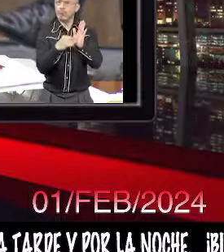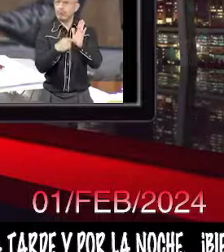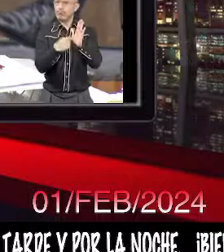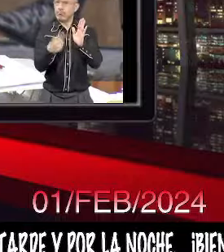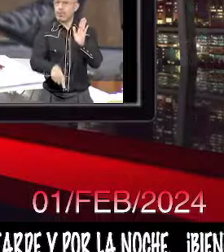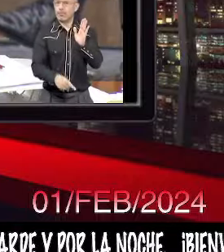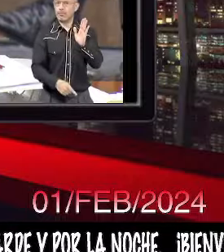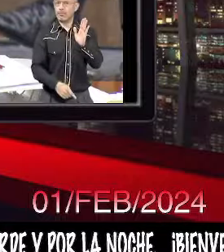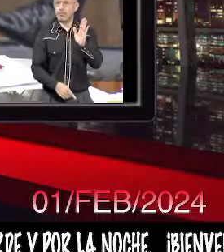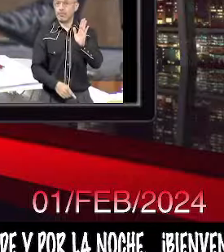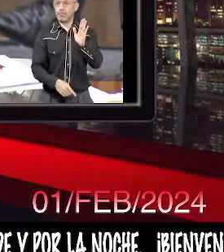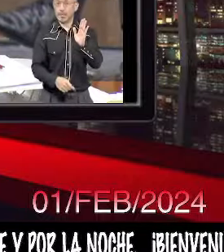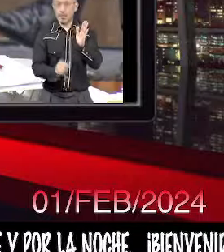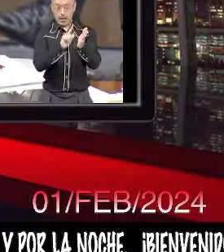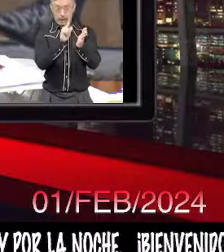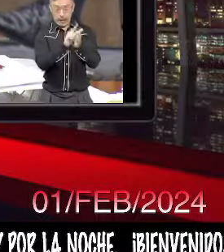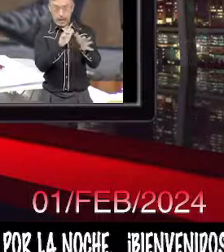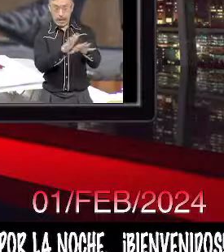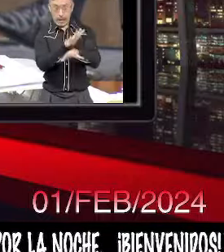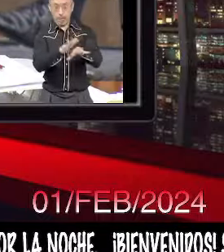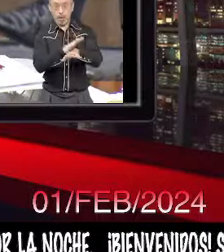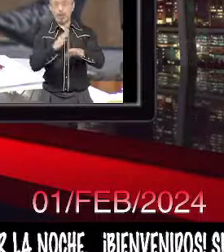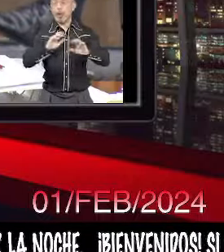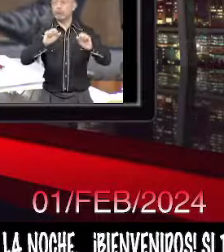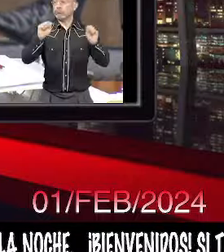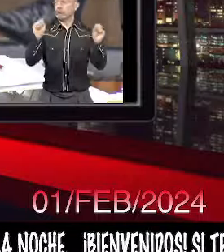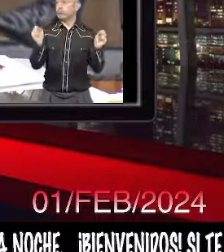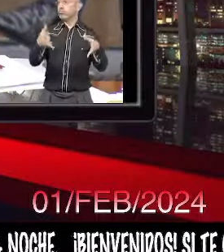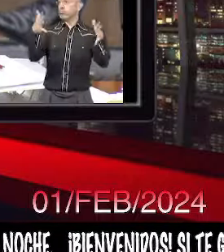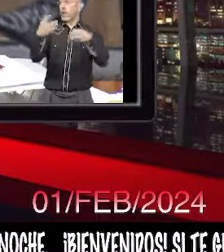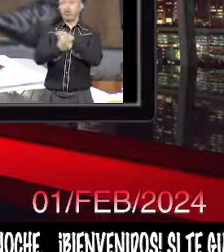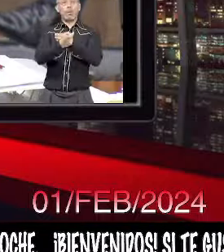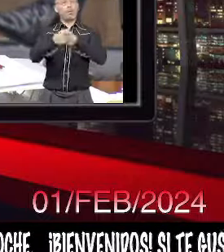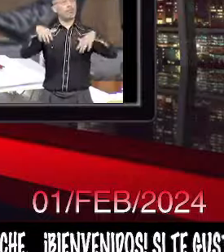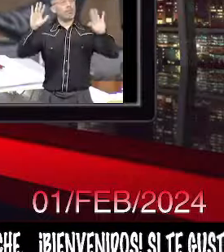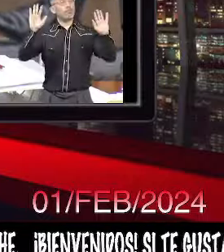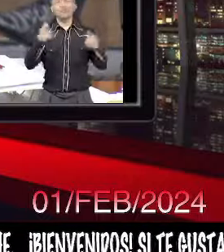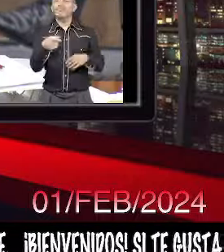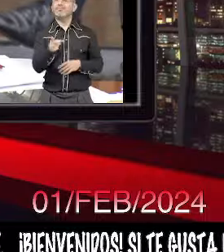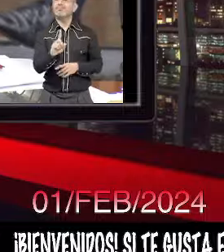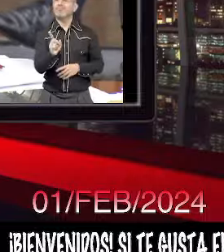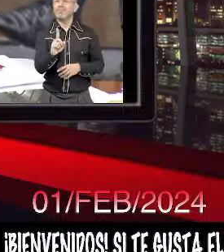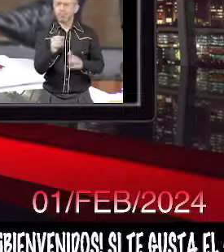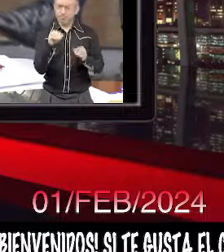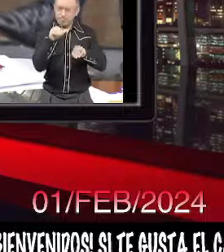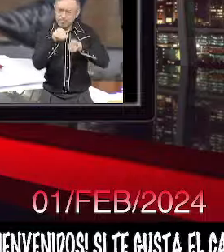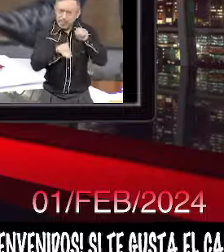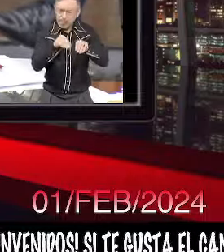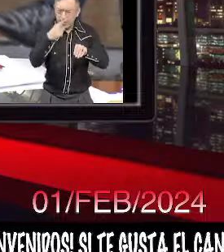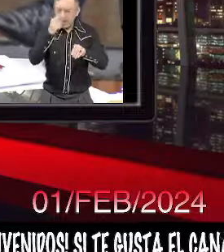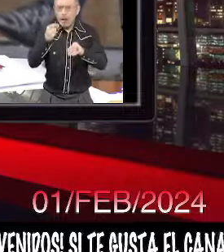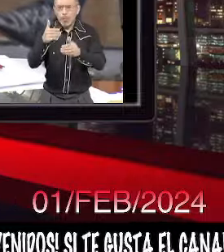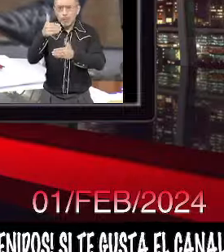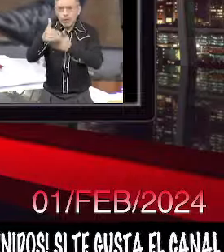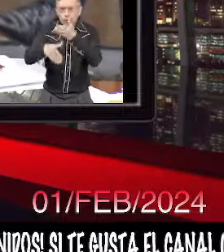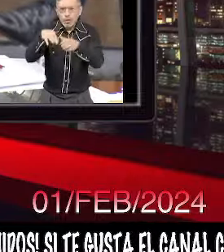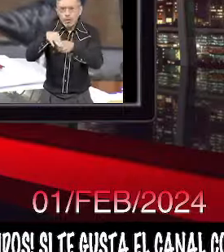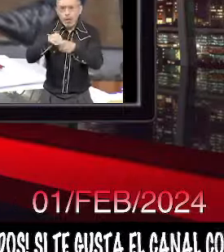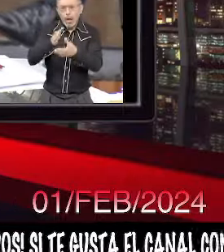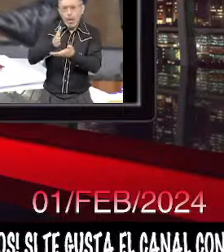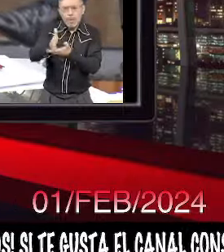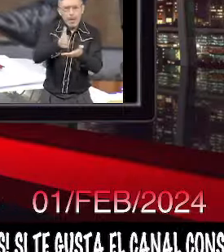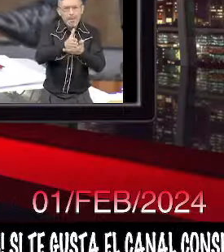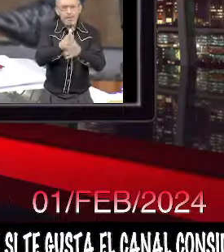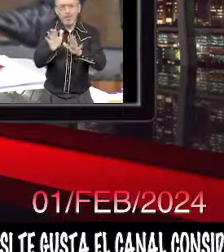Esas reformas no salieron de la nada. Esas reformas se hicieron para garantizar la imparcialidad de los procesos y hoy el que